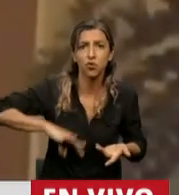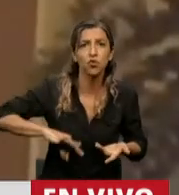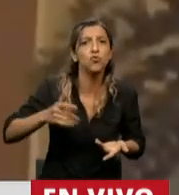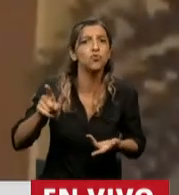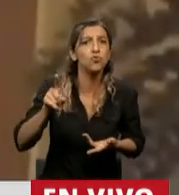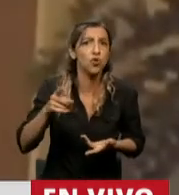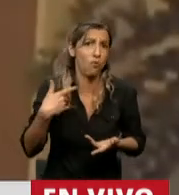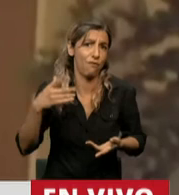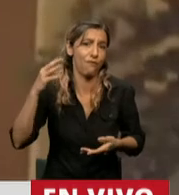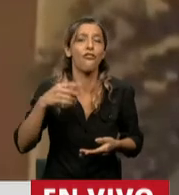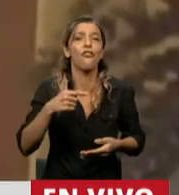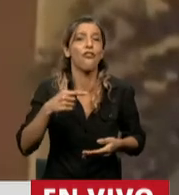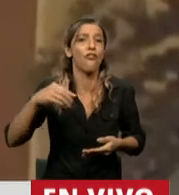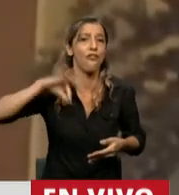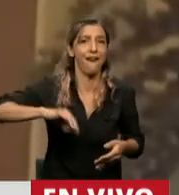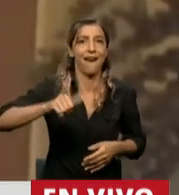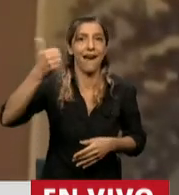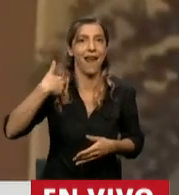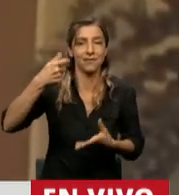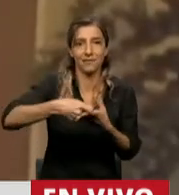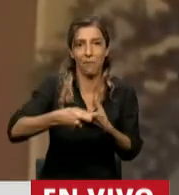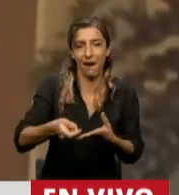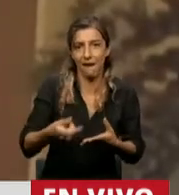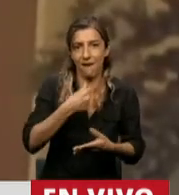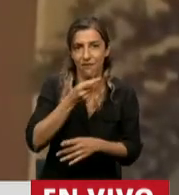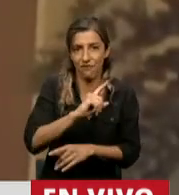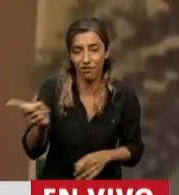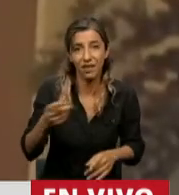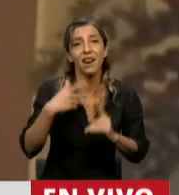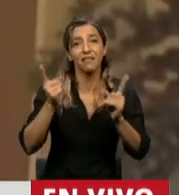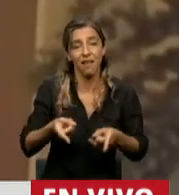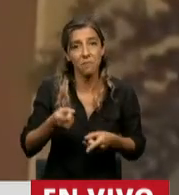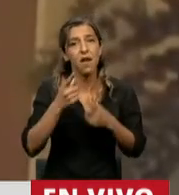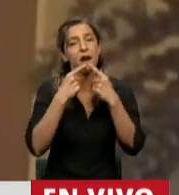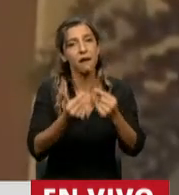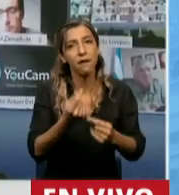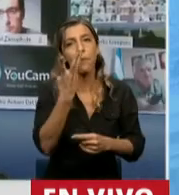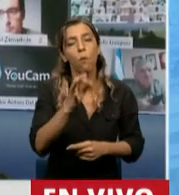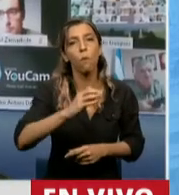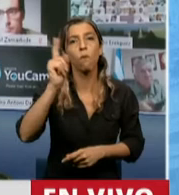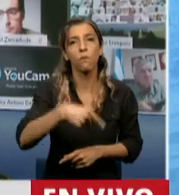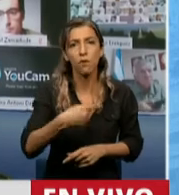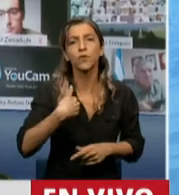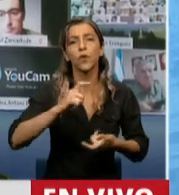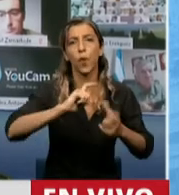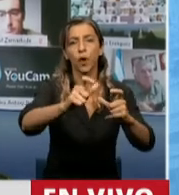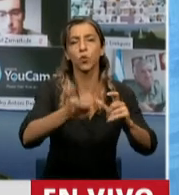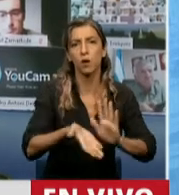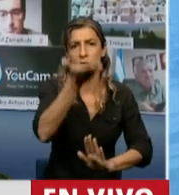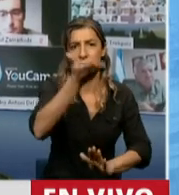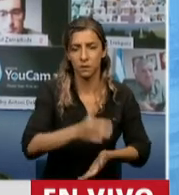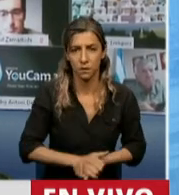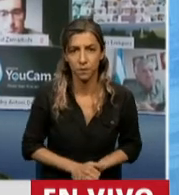cuenta en ganancia, y aparte reclama un 40% de actualización jerárquico